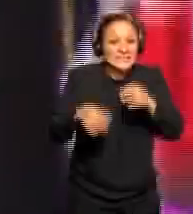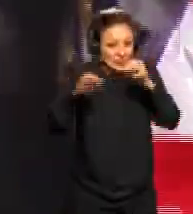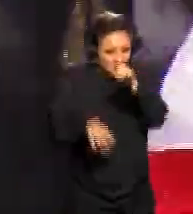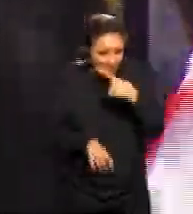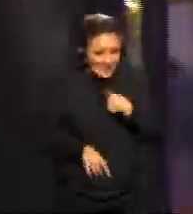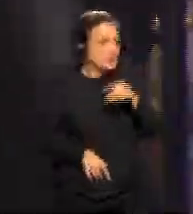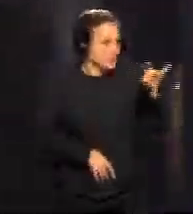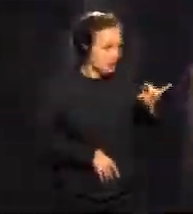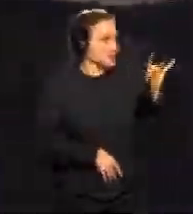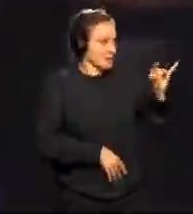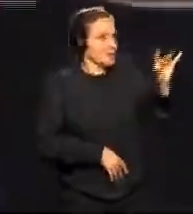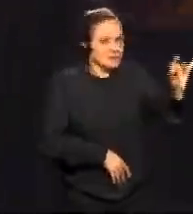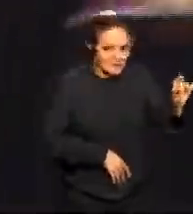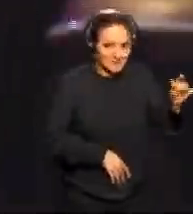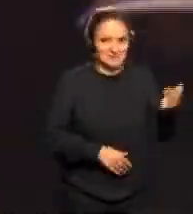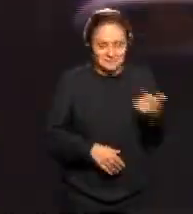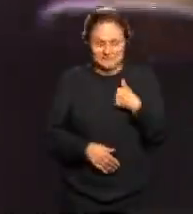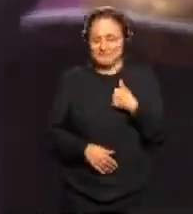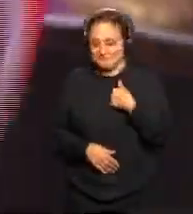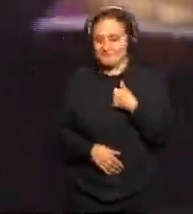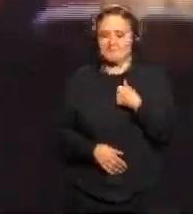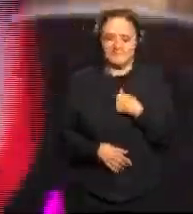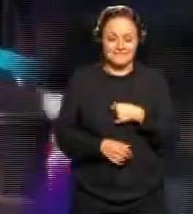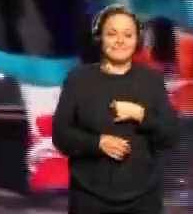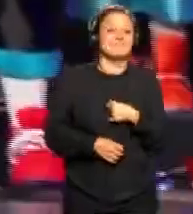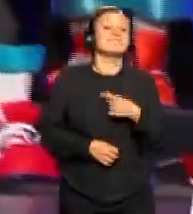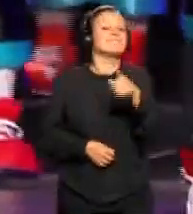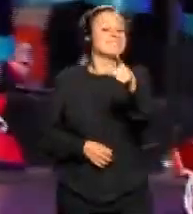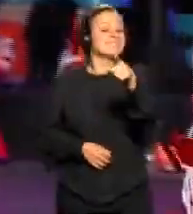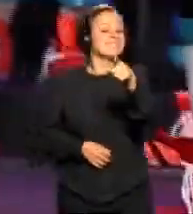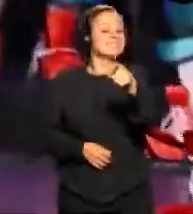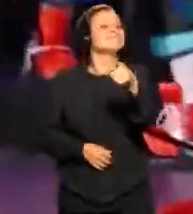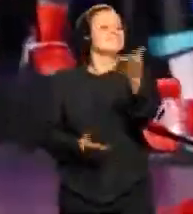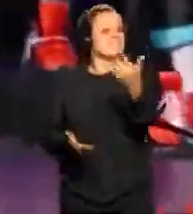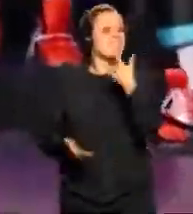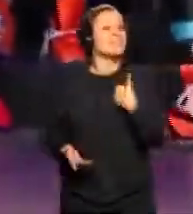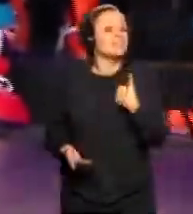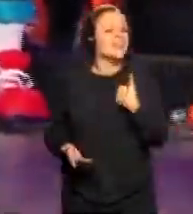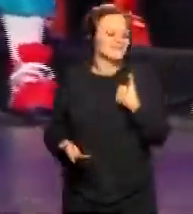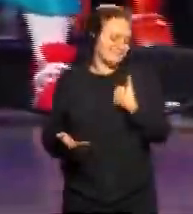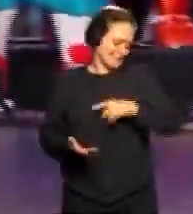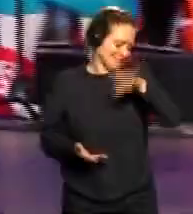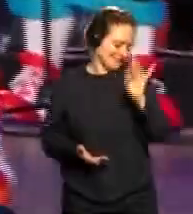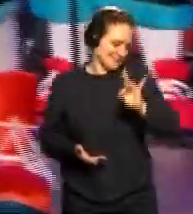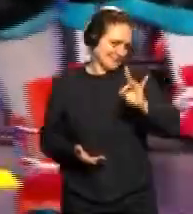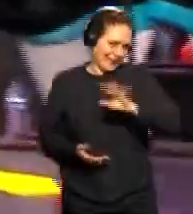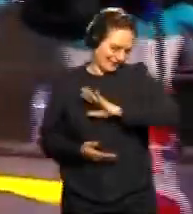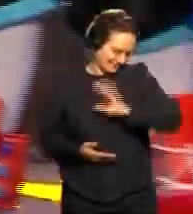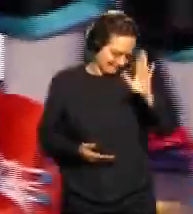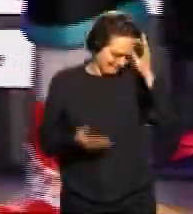sí. Que sí, que sí, que sí. Me dices que sí.